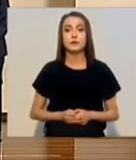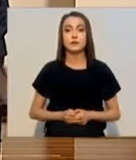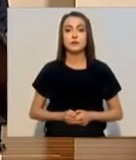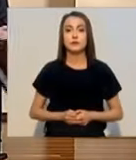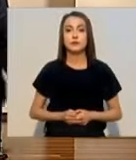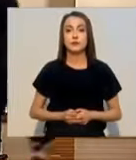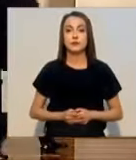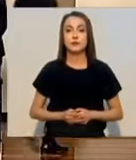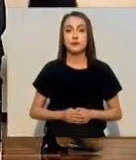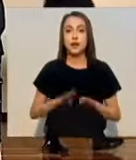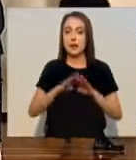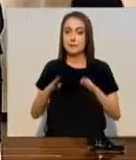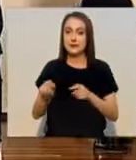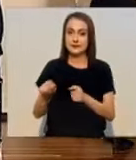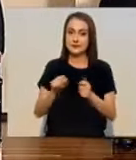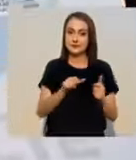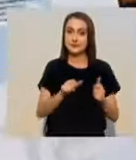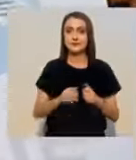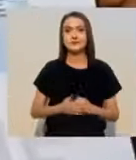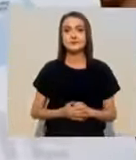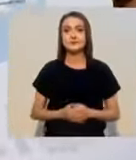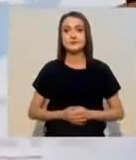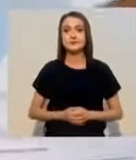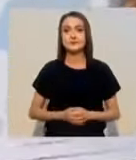retirar la mesa.